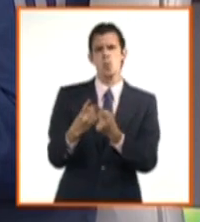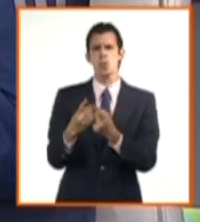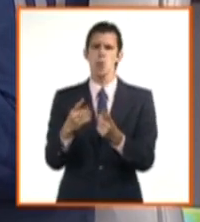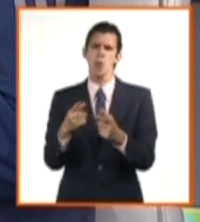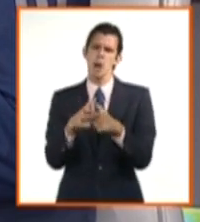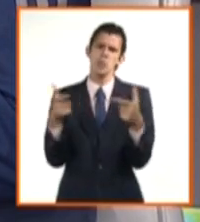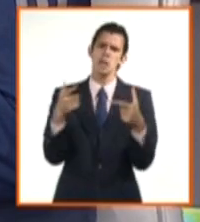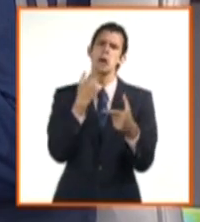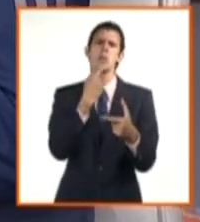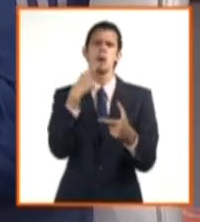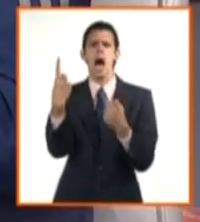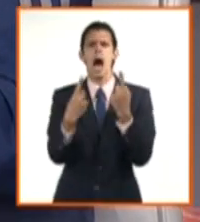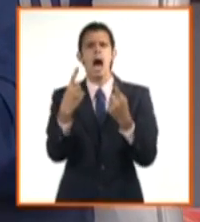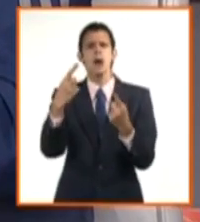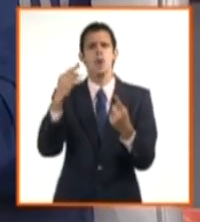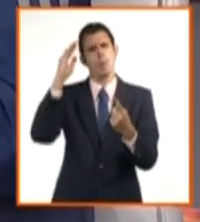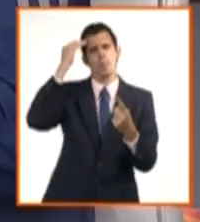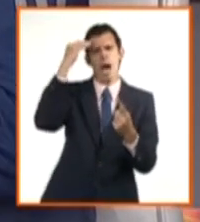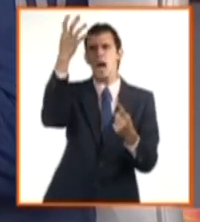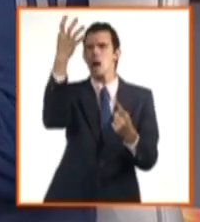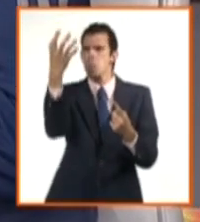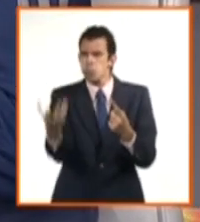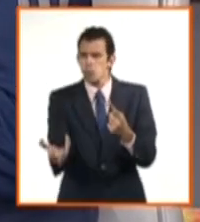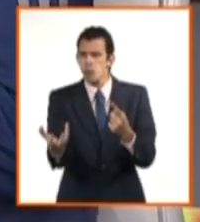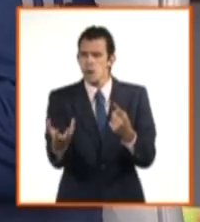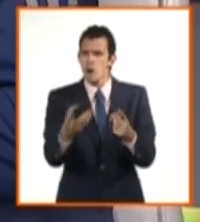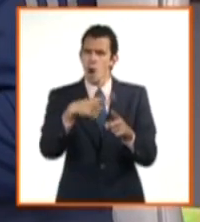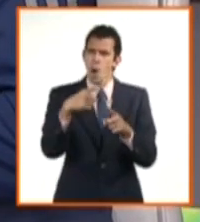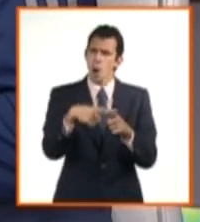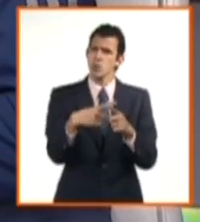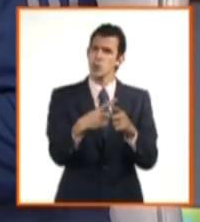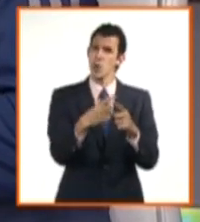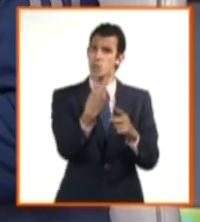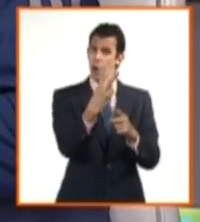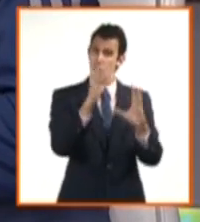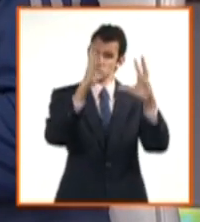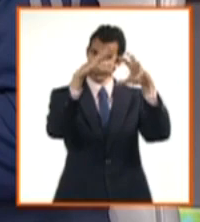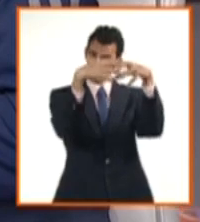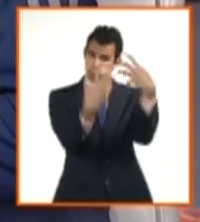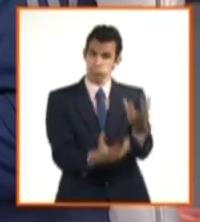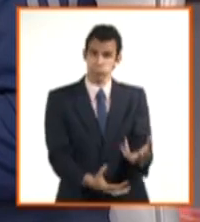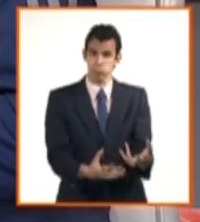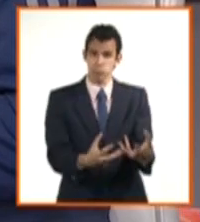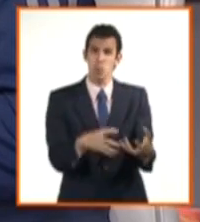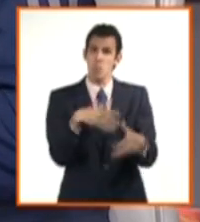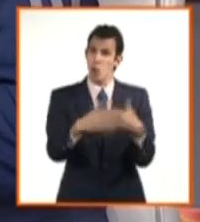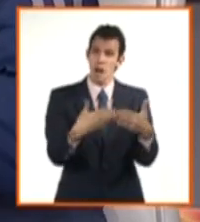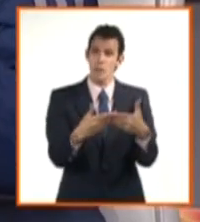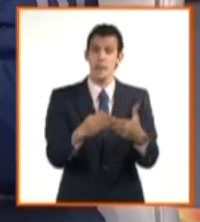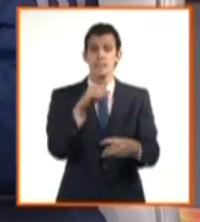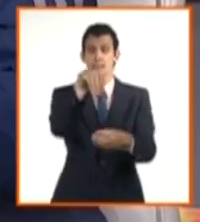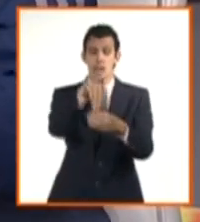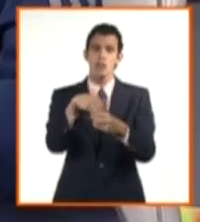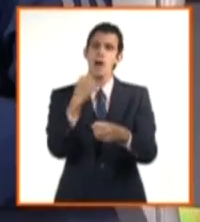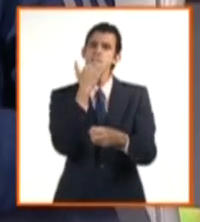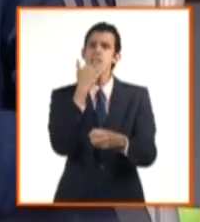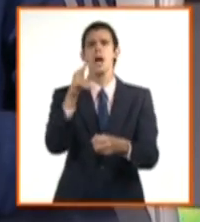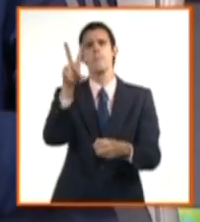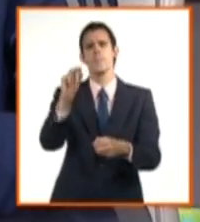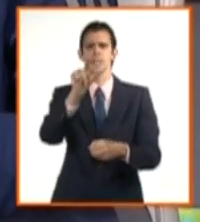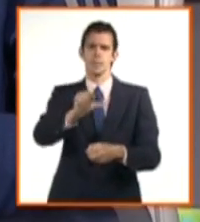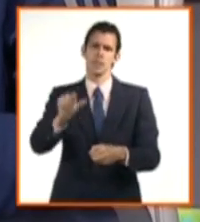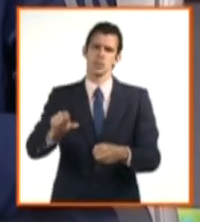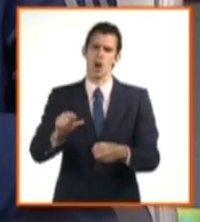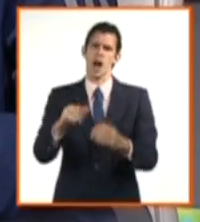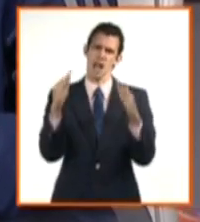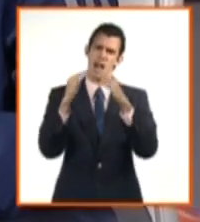familias y nueve núcleos con 20 personas hemos tenido como ya informó la compañera la